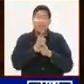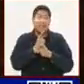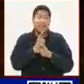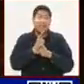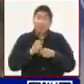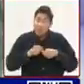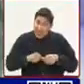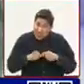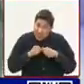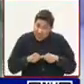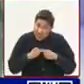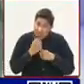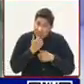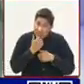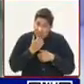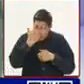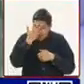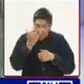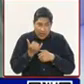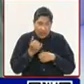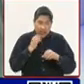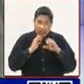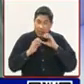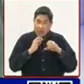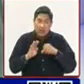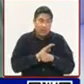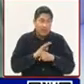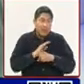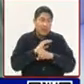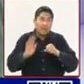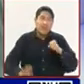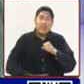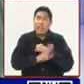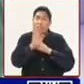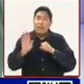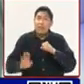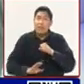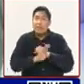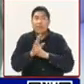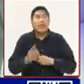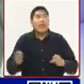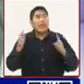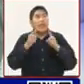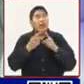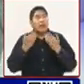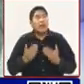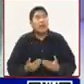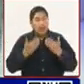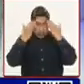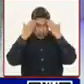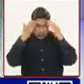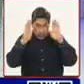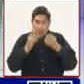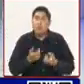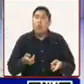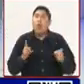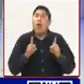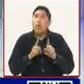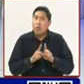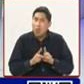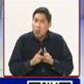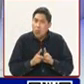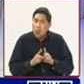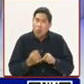van a seguir en este lugar, porque ha habido un comunicado del Ministerio de Defensa y es decir que hasta ahora no se sabe hasta cuándo se va a postergar